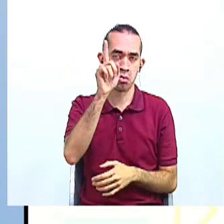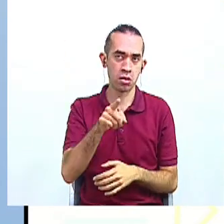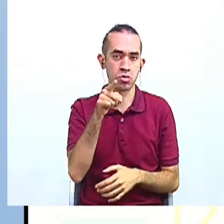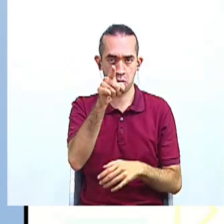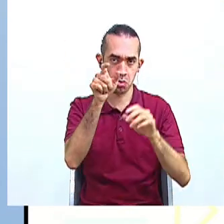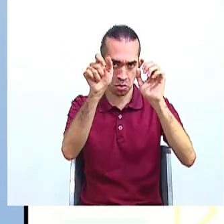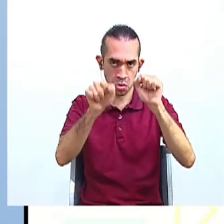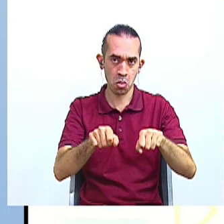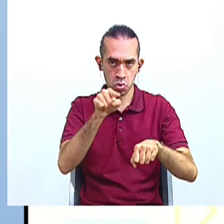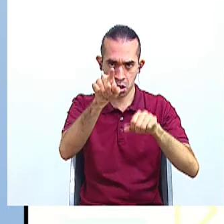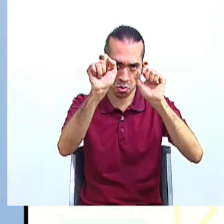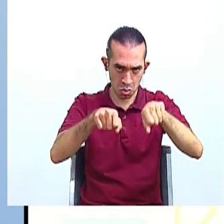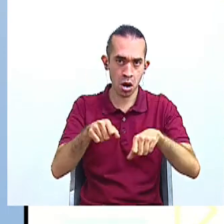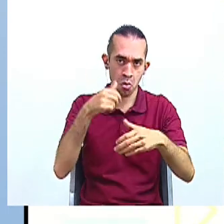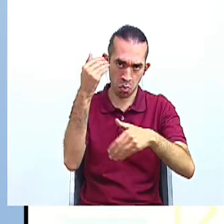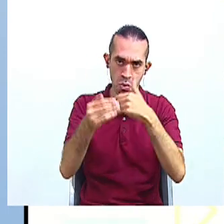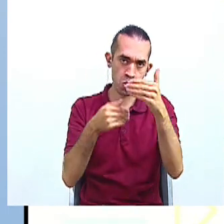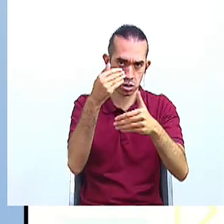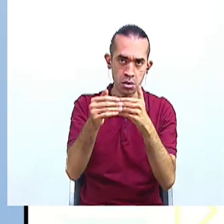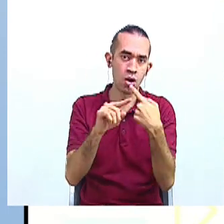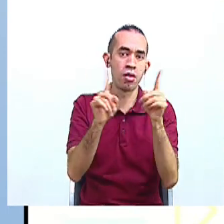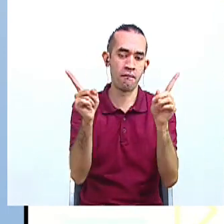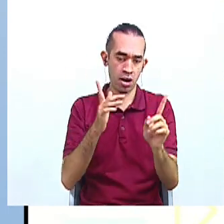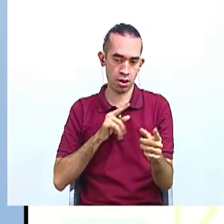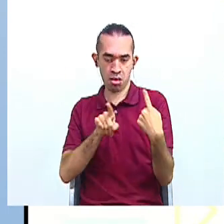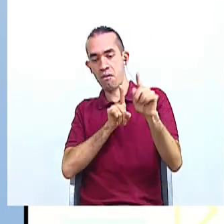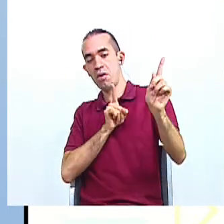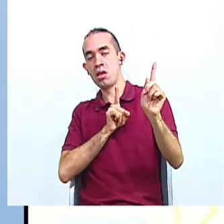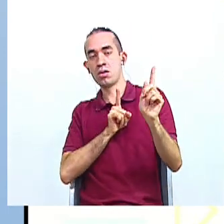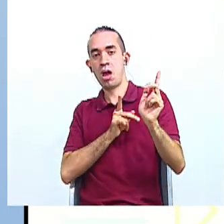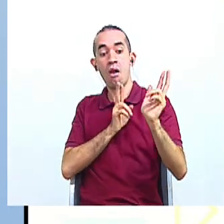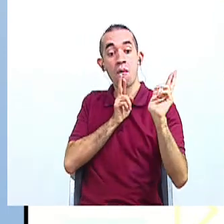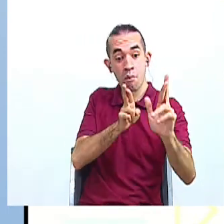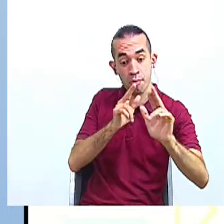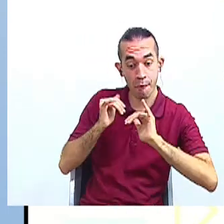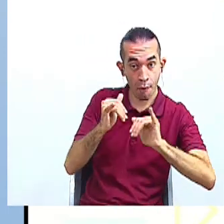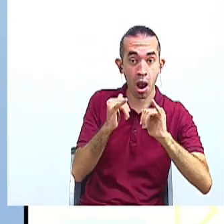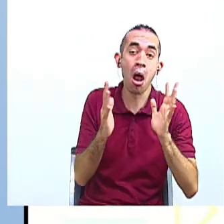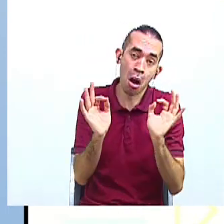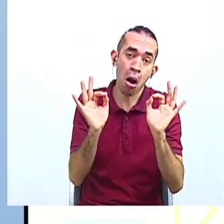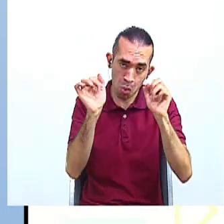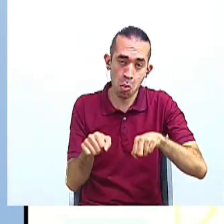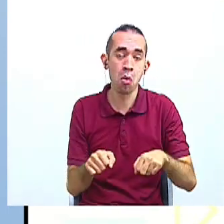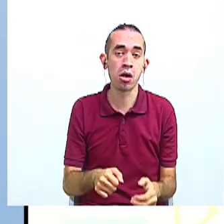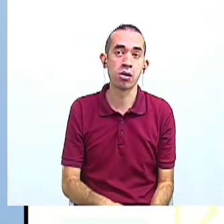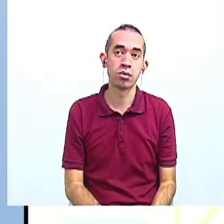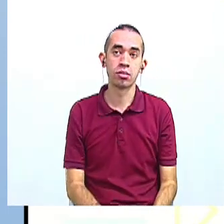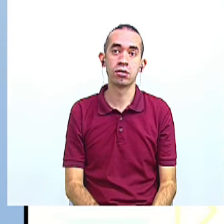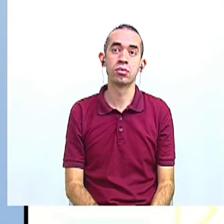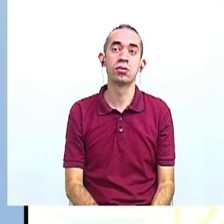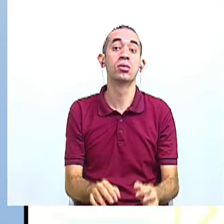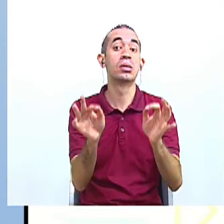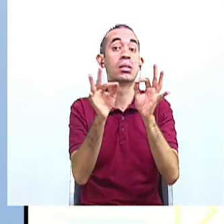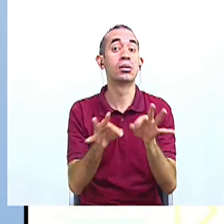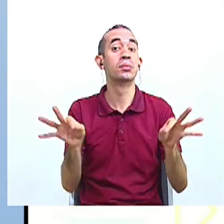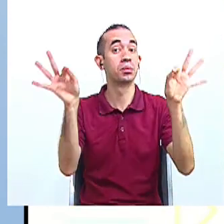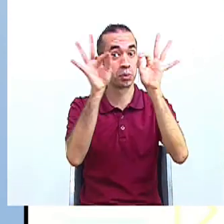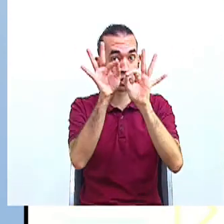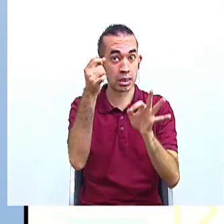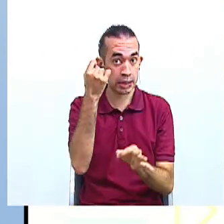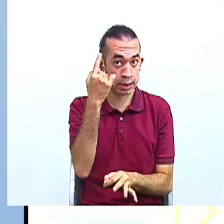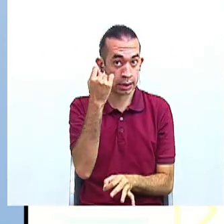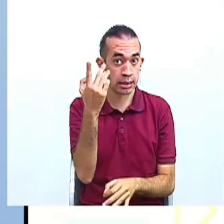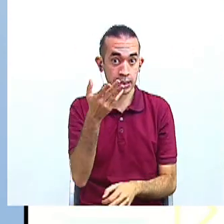puede realizar un procedimiento diferente al mío y obtener el mismo resultado. Pero es muy importante